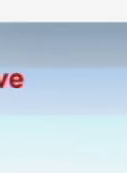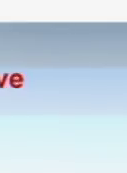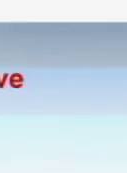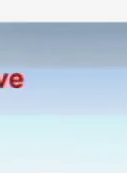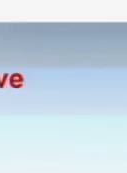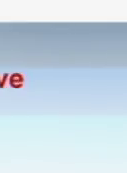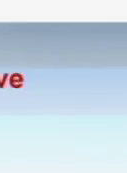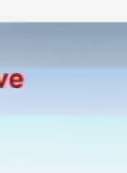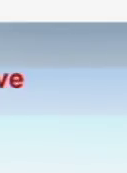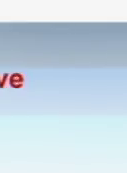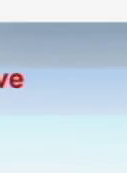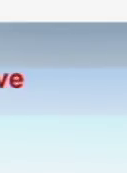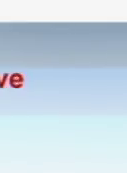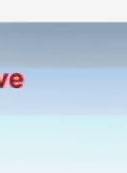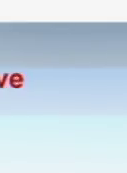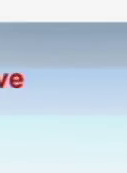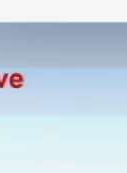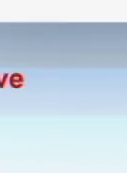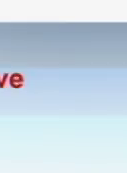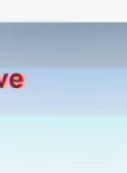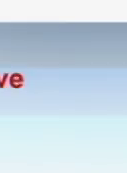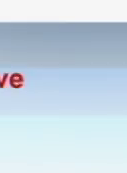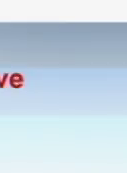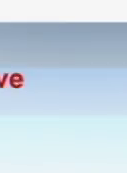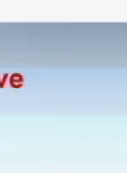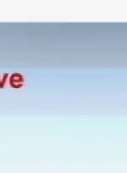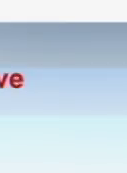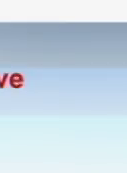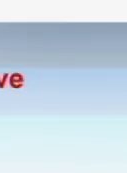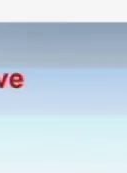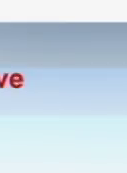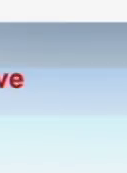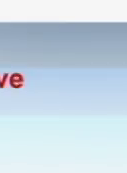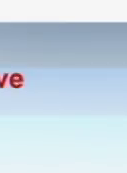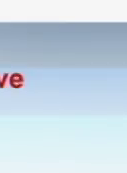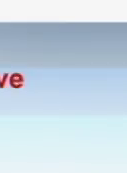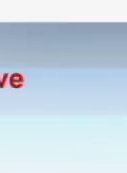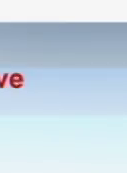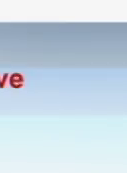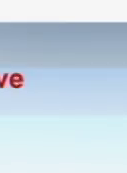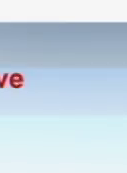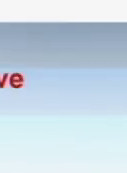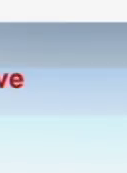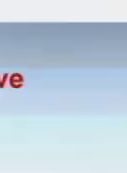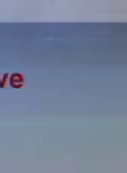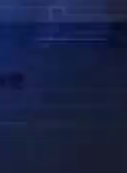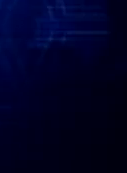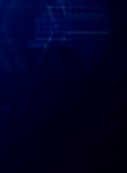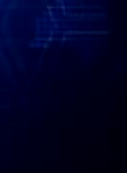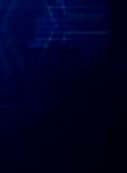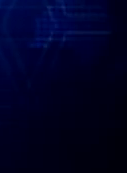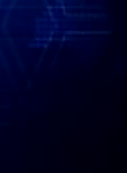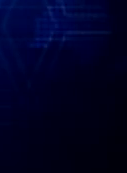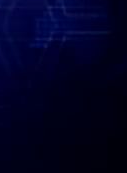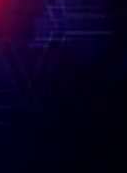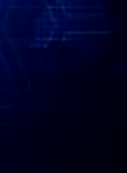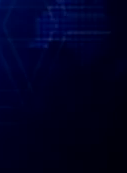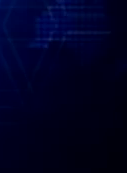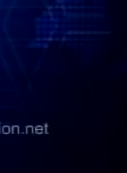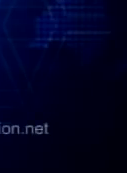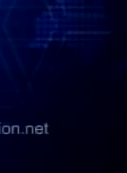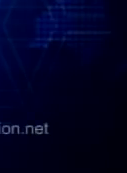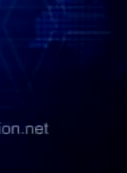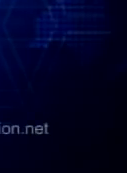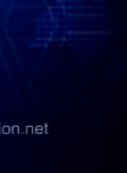9 25 9 recuerden las colaboraciones son gratuitas no acepte realizar pago alguno un aporte más